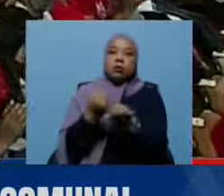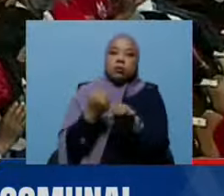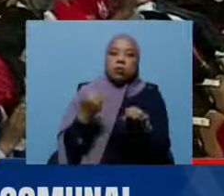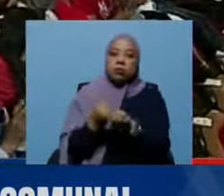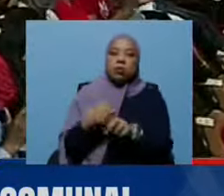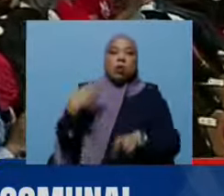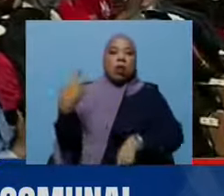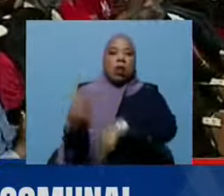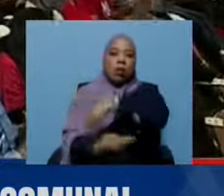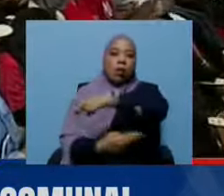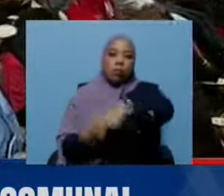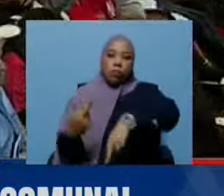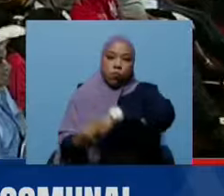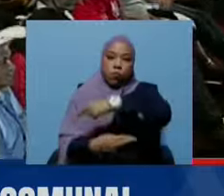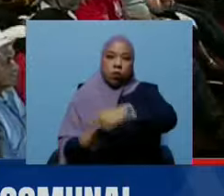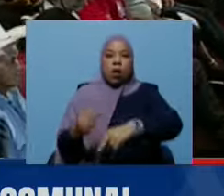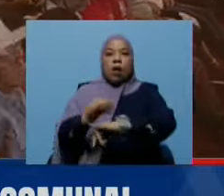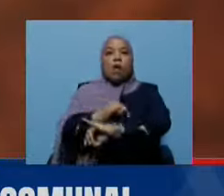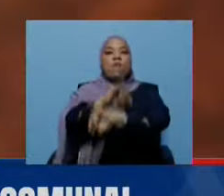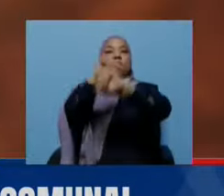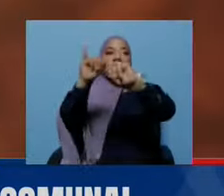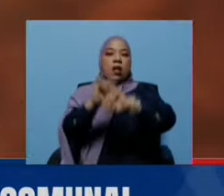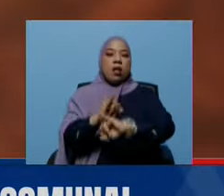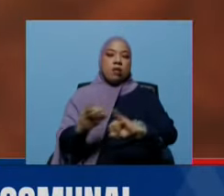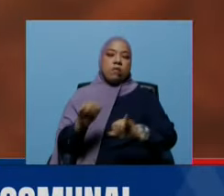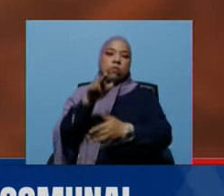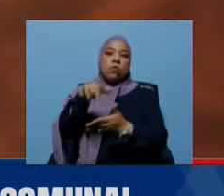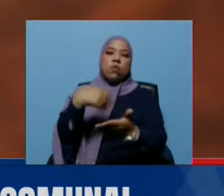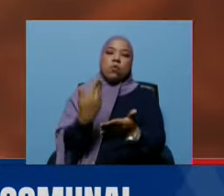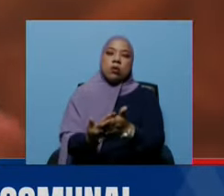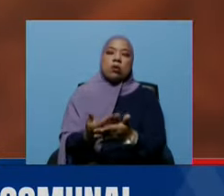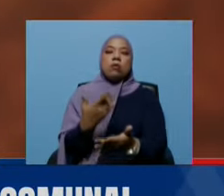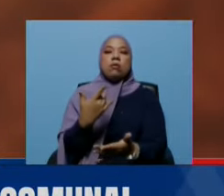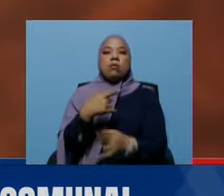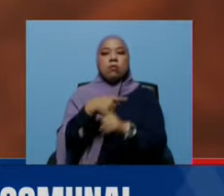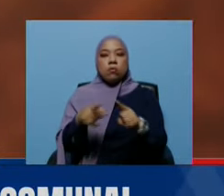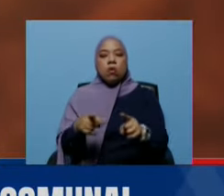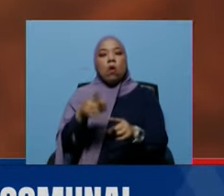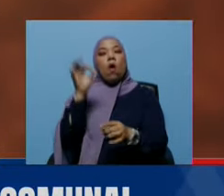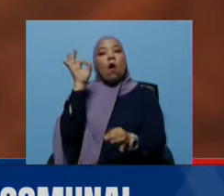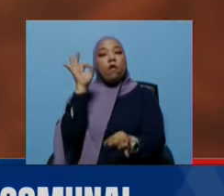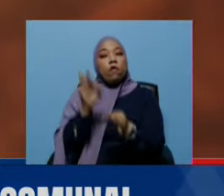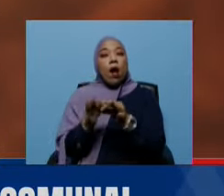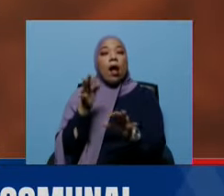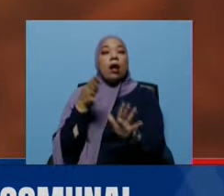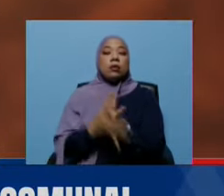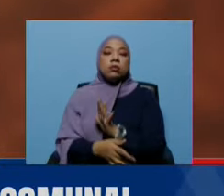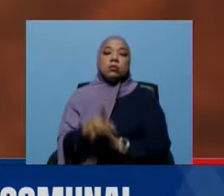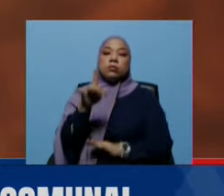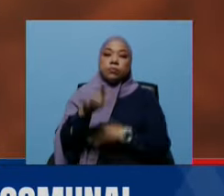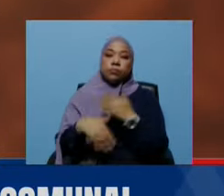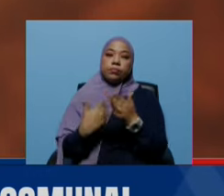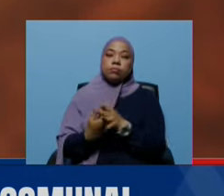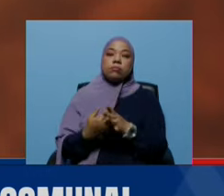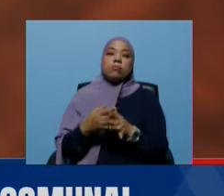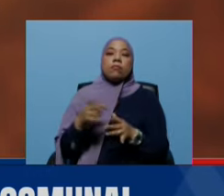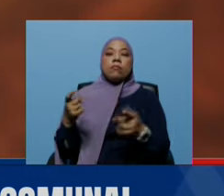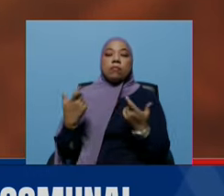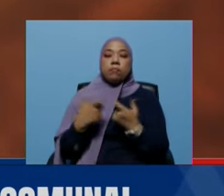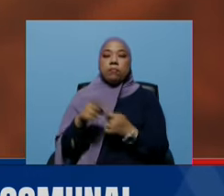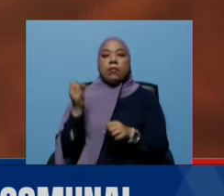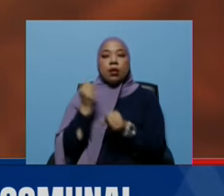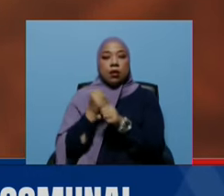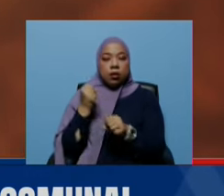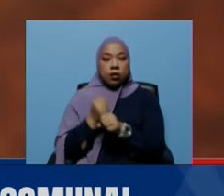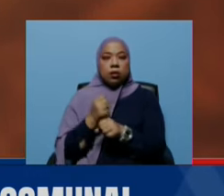esta revolución. Y estamos felices, presidente, de haber retomado, pero con fuerza, ahora que estamos saliendo de esa etapa gris de la